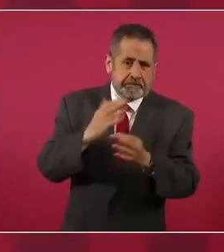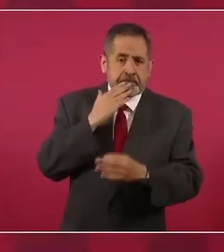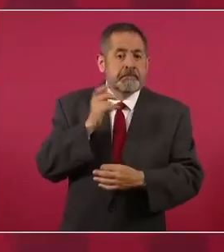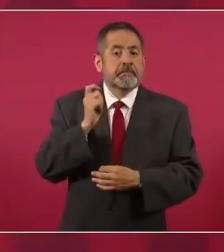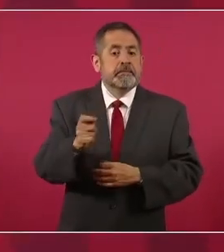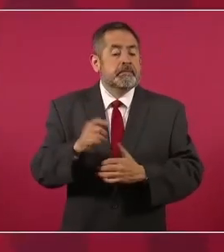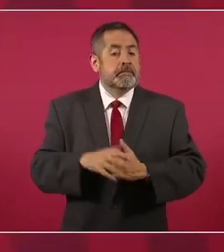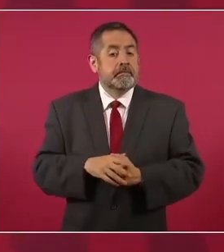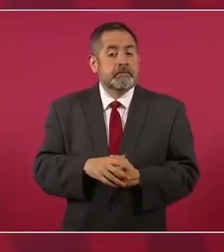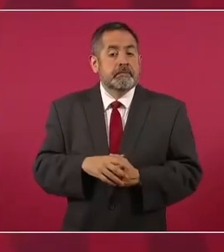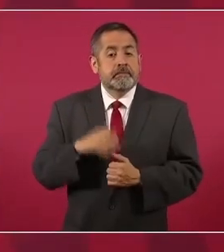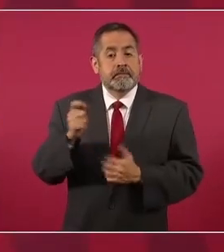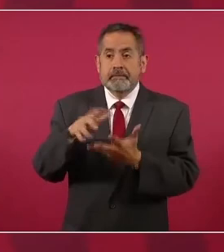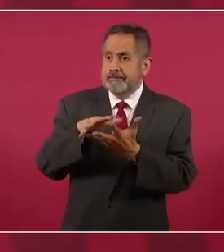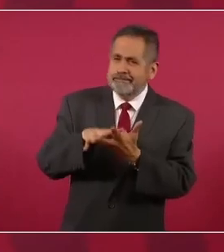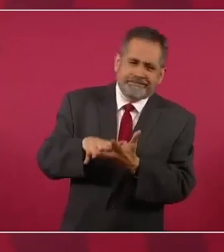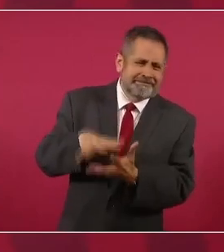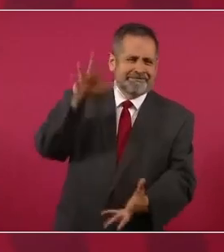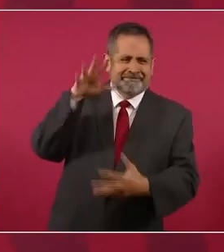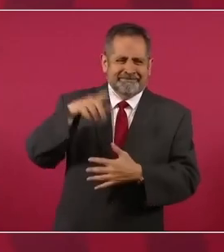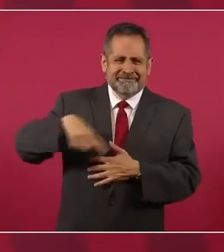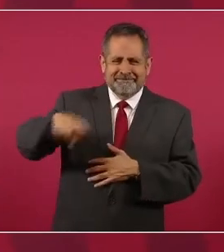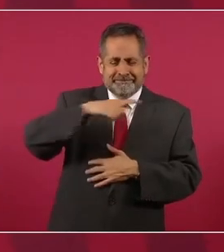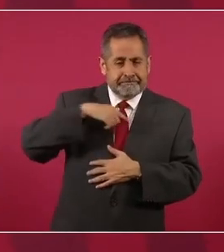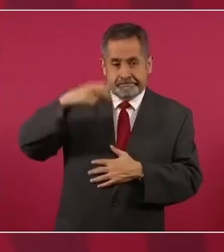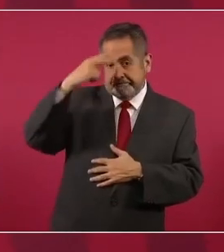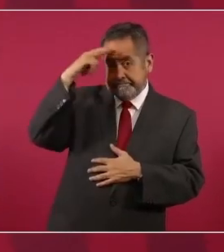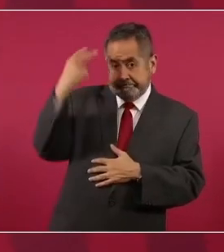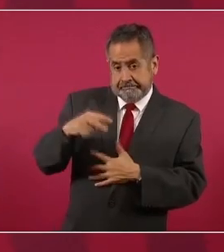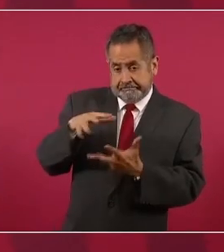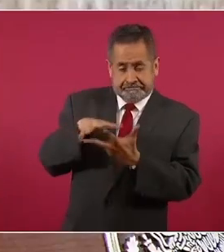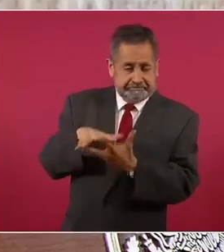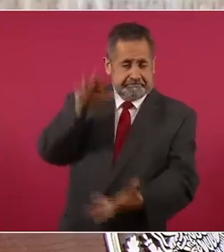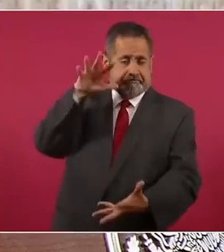de que la mayoría de los mexicanos